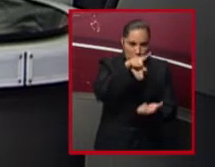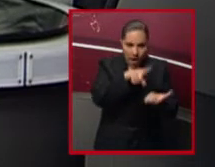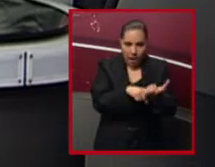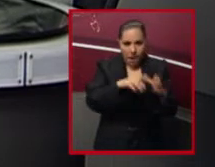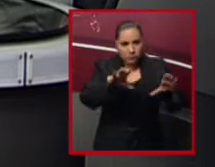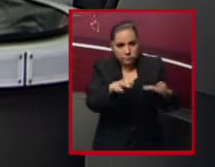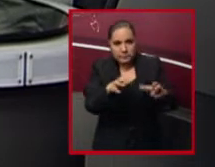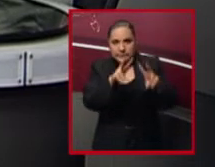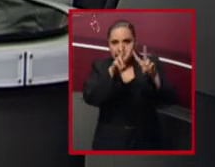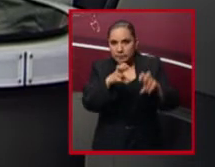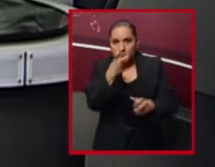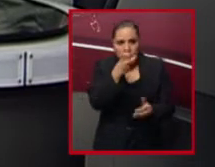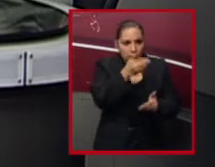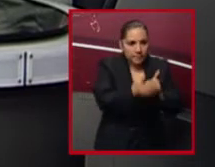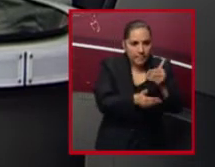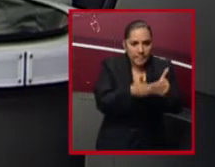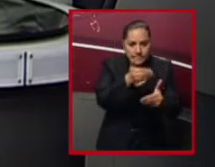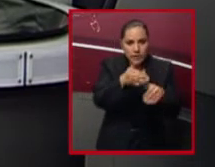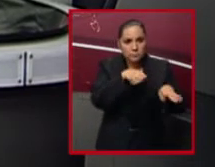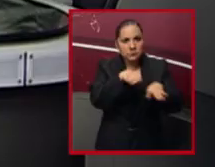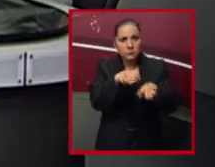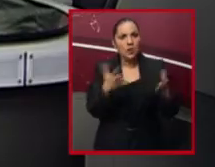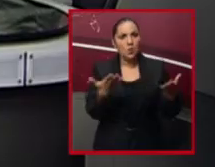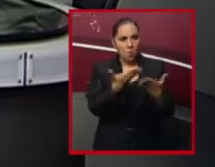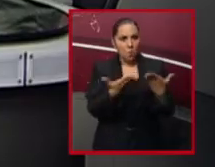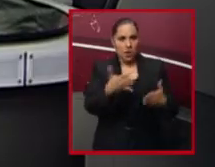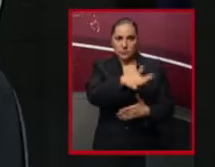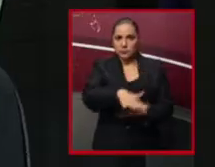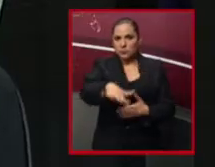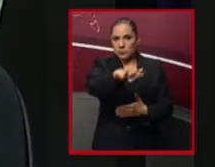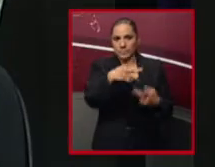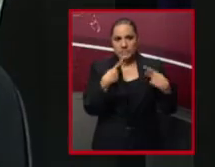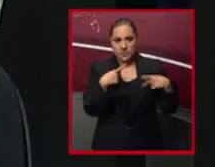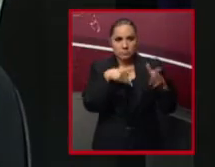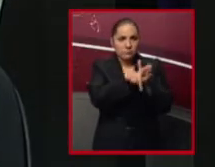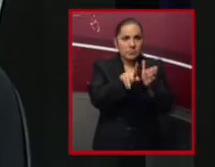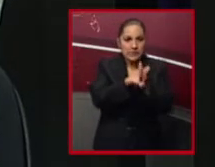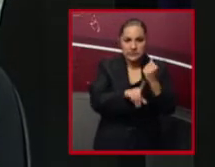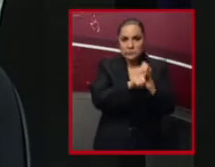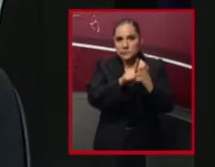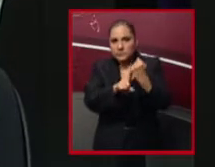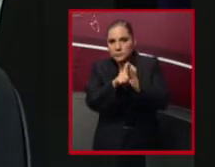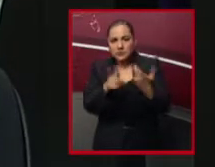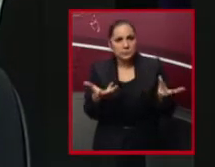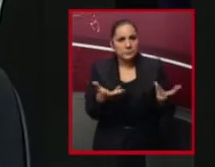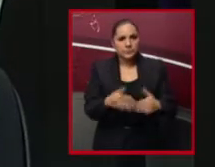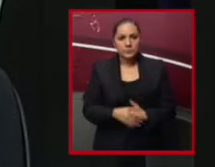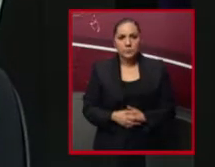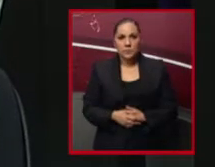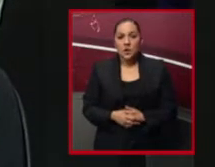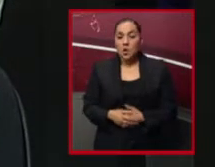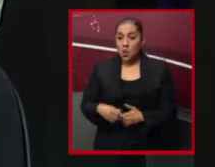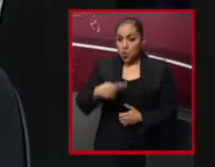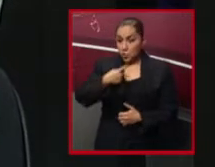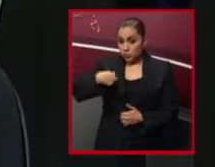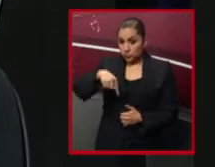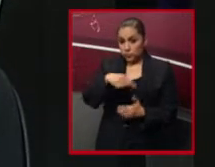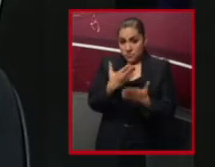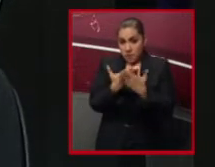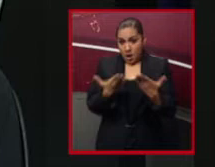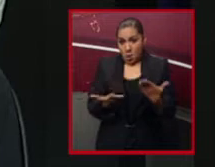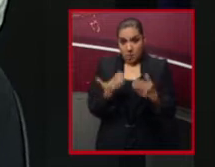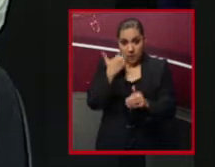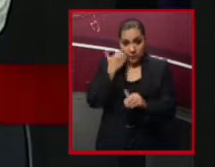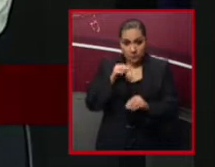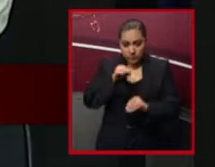situación pues tan complicada que está enfrentando el gremio periodístico? Nosotros estamos presentando la propuesta de una